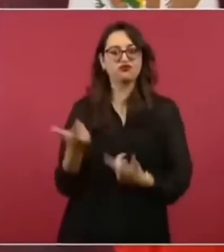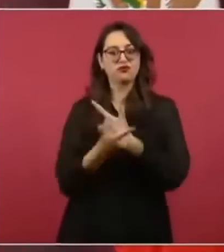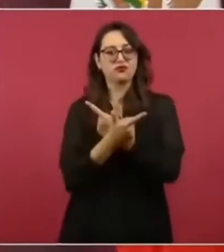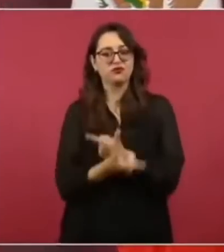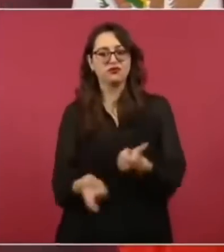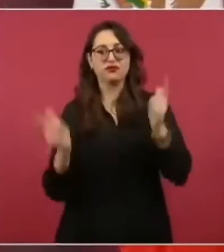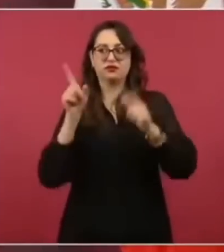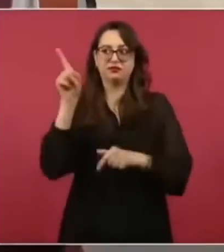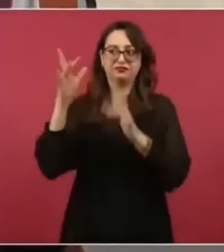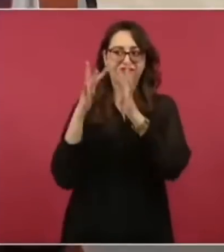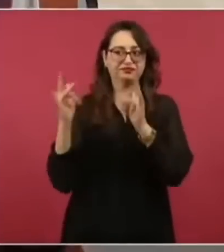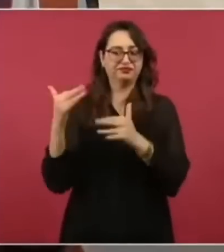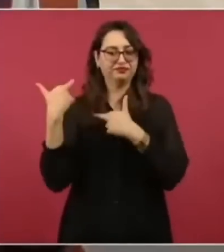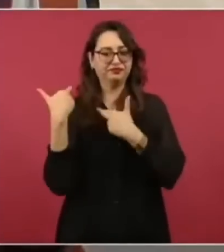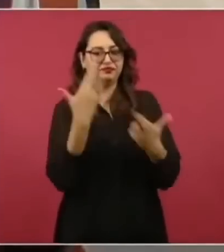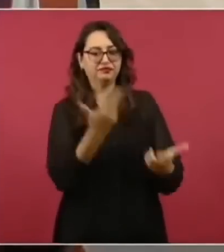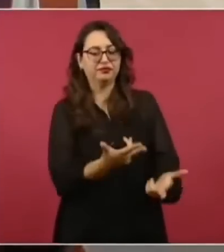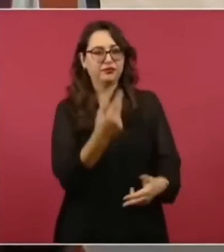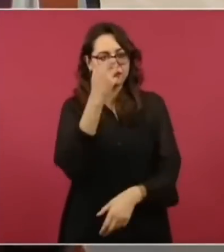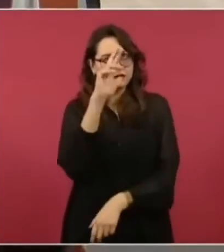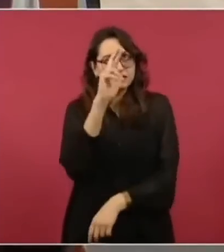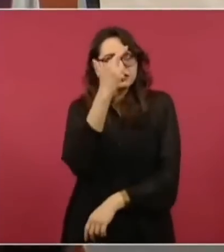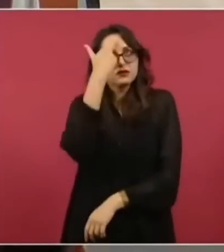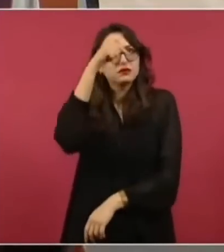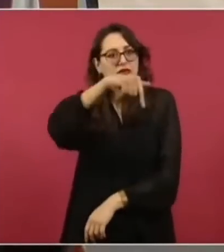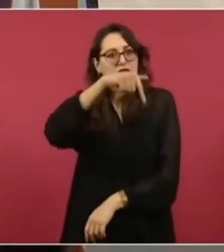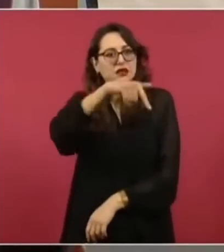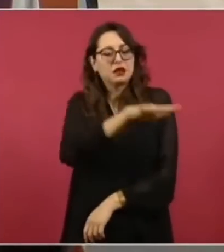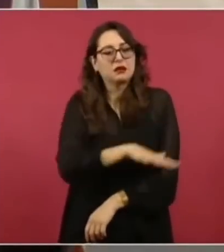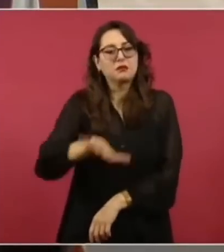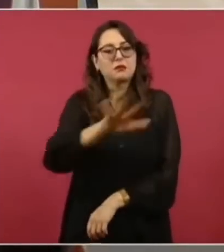los franceses. Por eso,